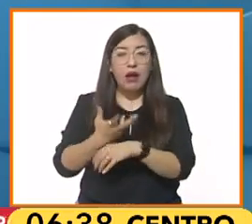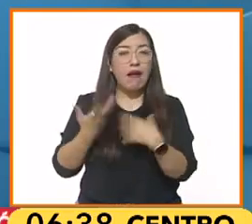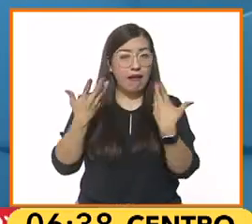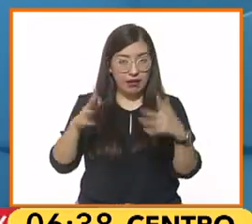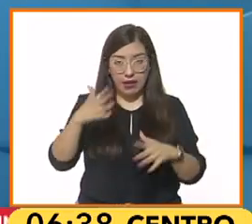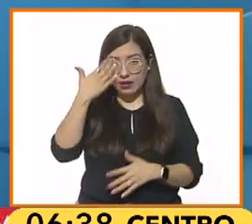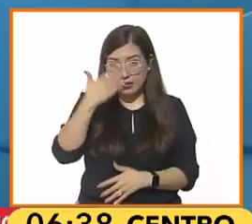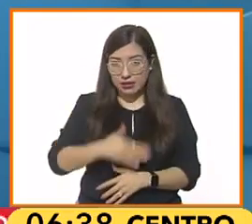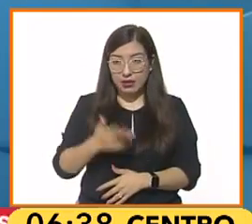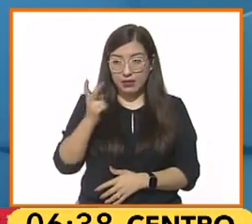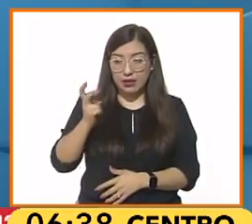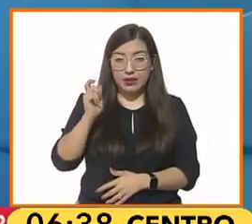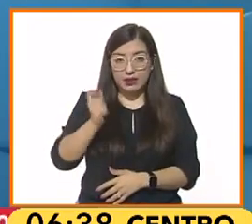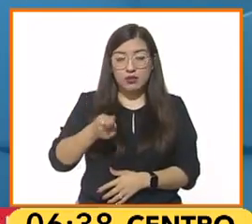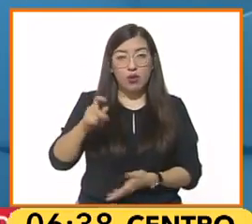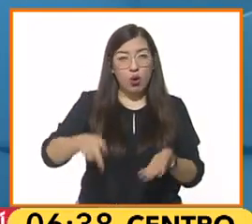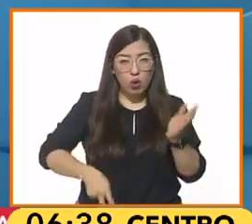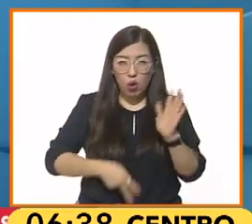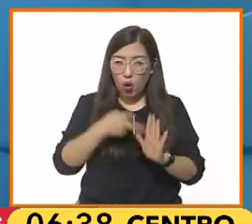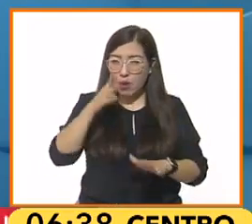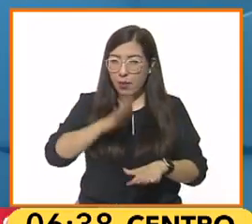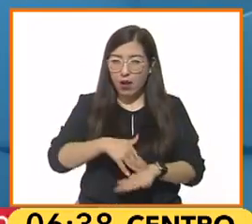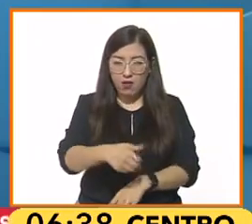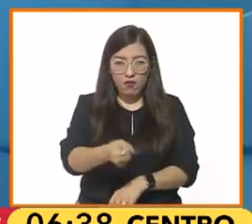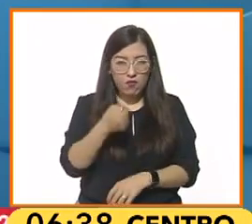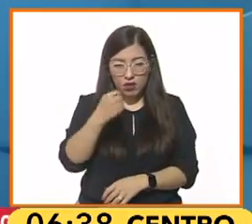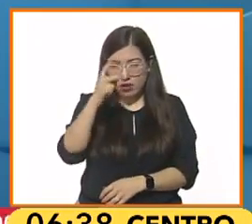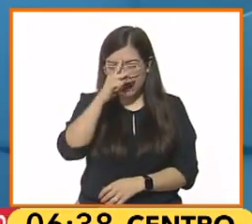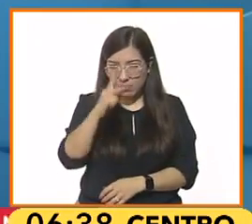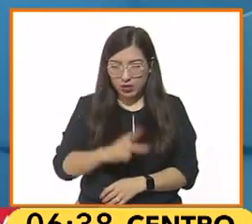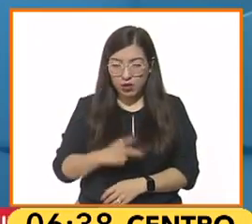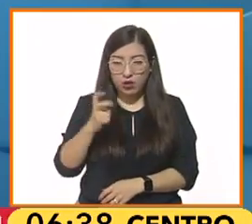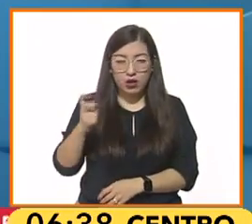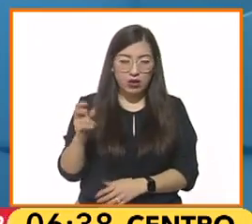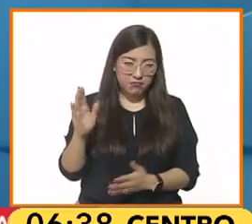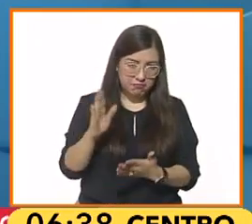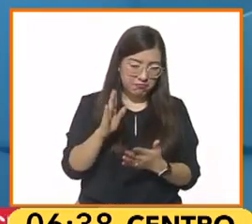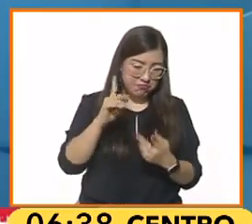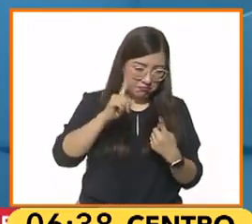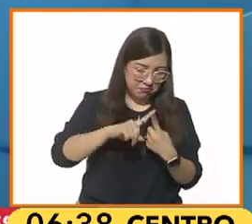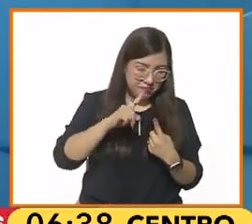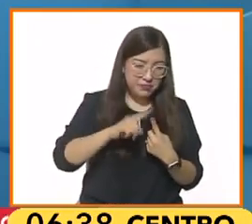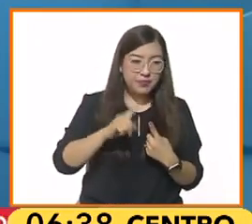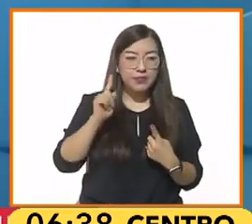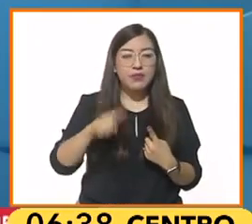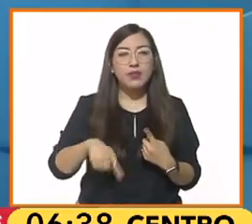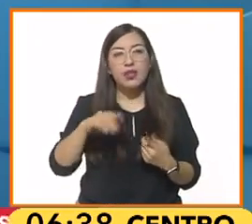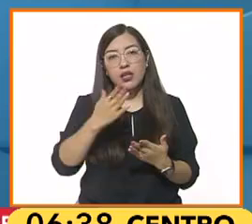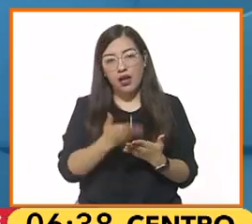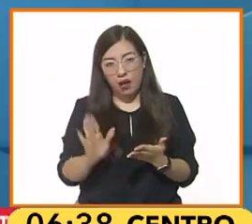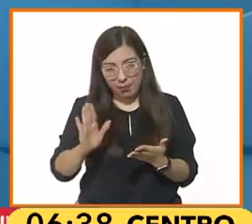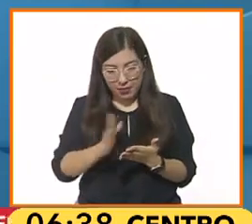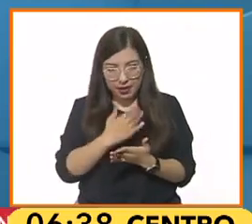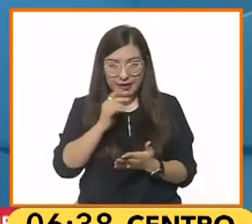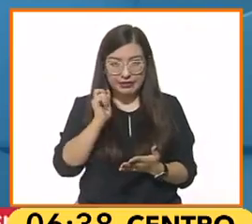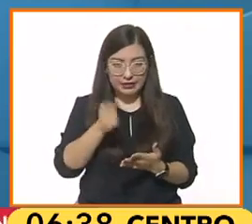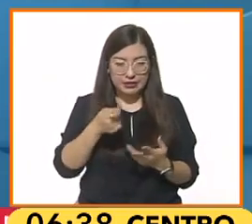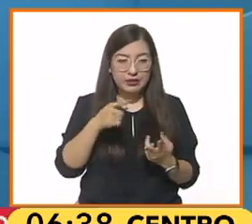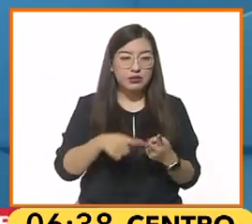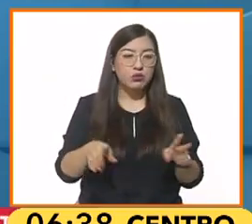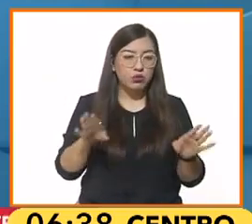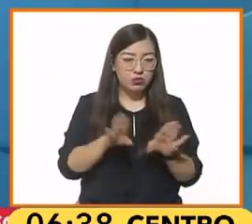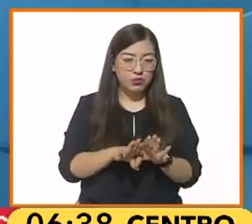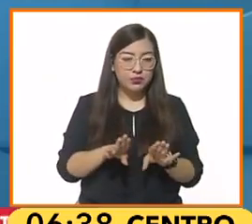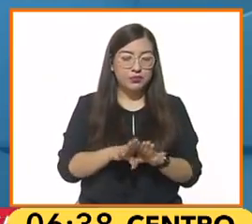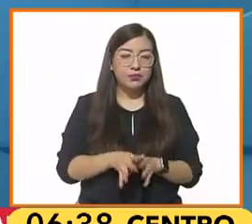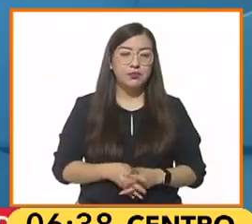las hostilidades y lo acusa de complicidad. Eso por un lado, Moisés, y por el otro está este asunto en el